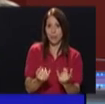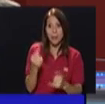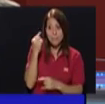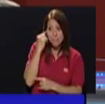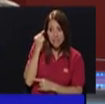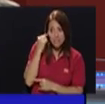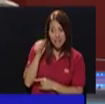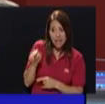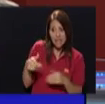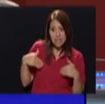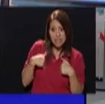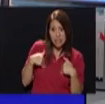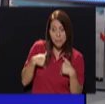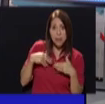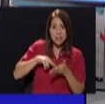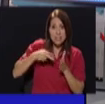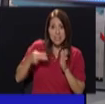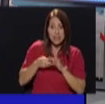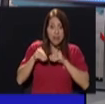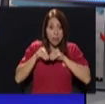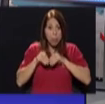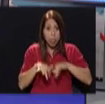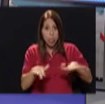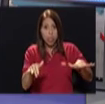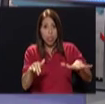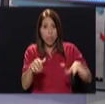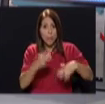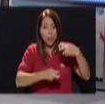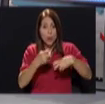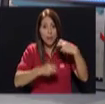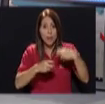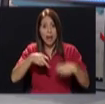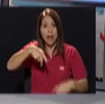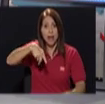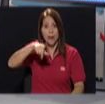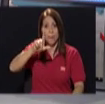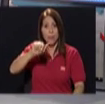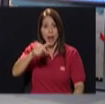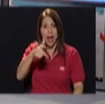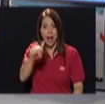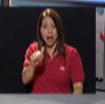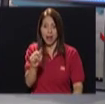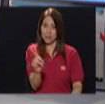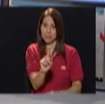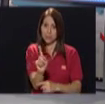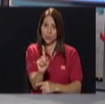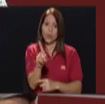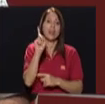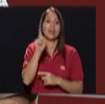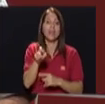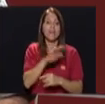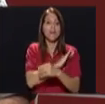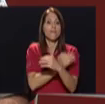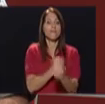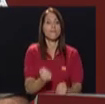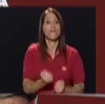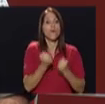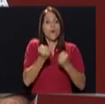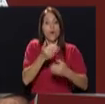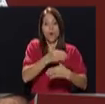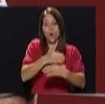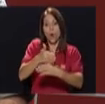es pensar en que una especie de vida silvestre es plaga o se está convirtiendo en problema. Justamente es ese fortalecimiento de